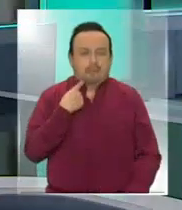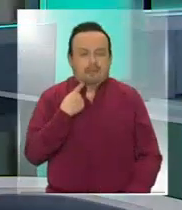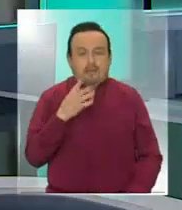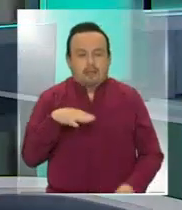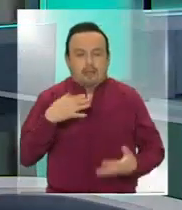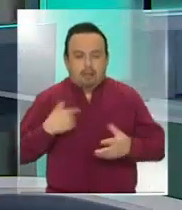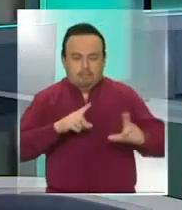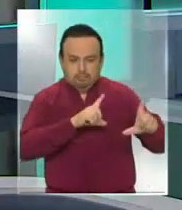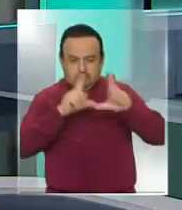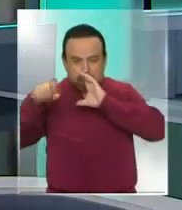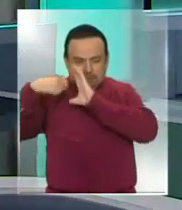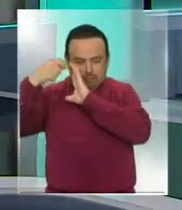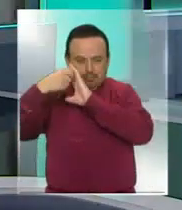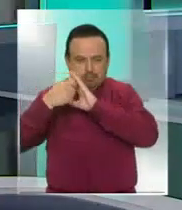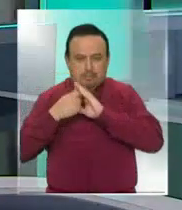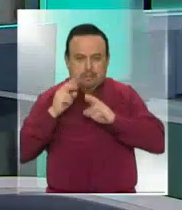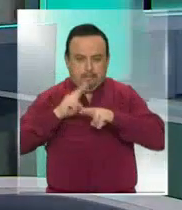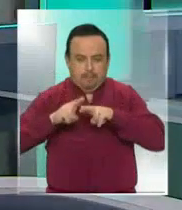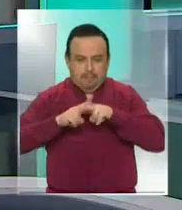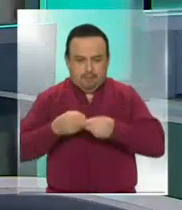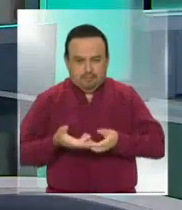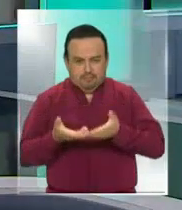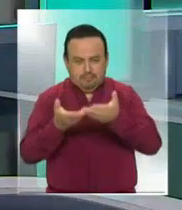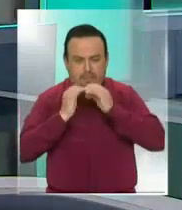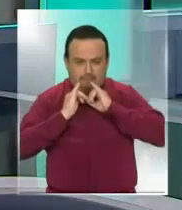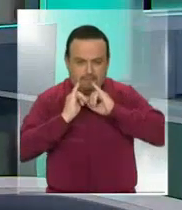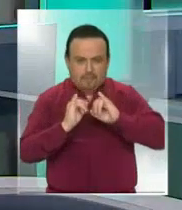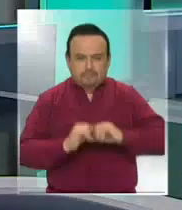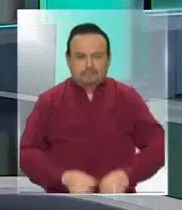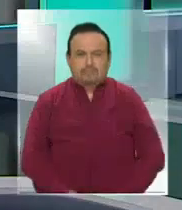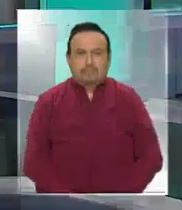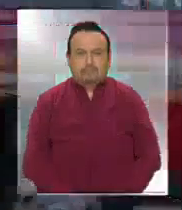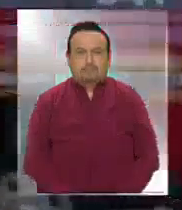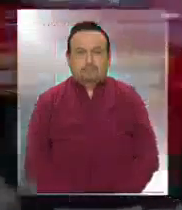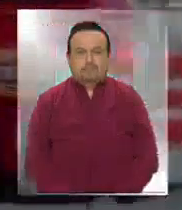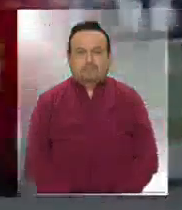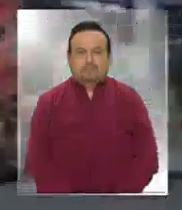Vamos a revisar el trabajo y el reportaje de Luis Castillo y Jorge Sánchez.